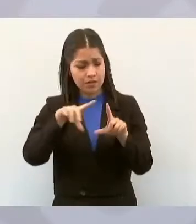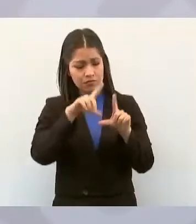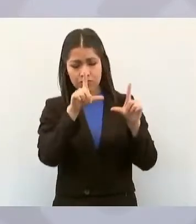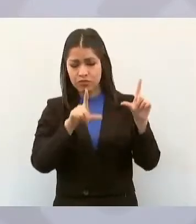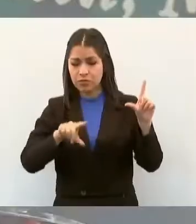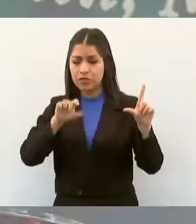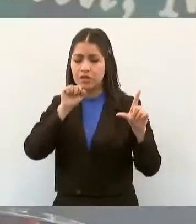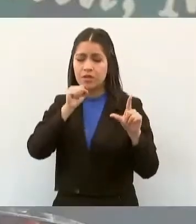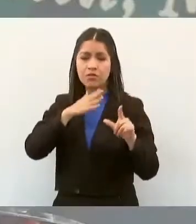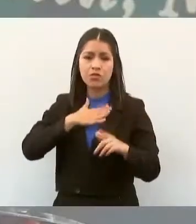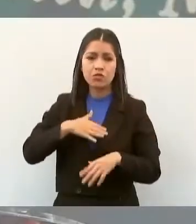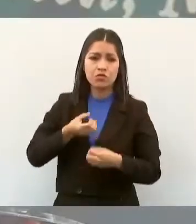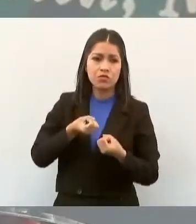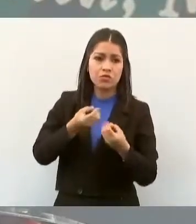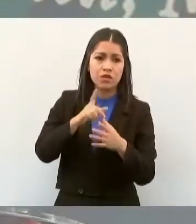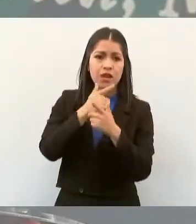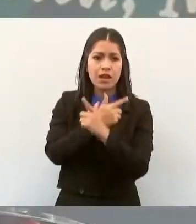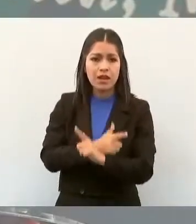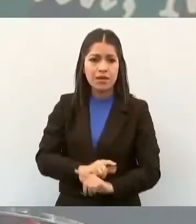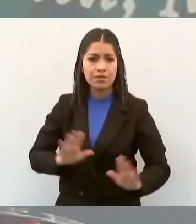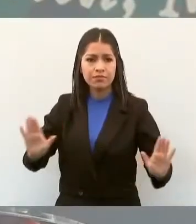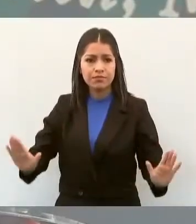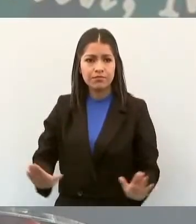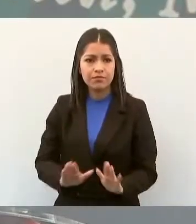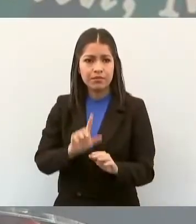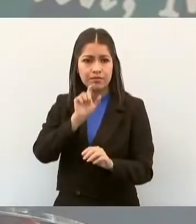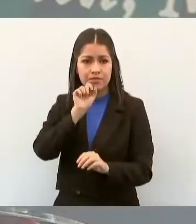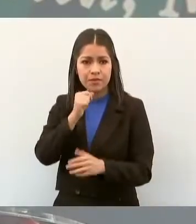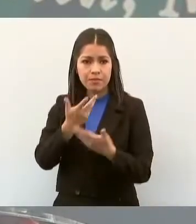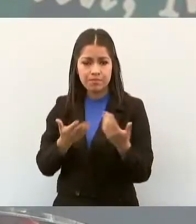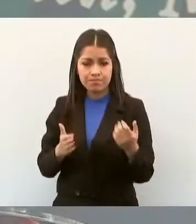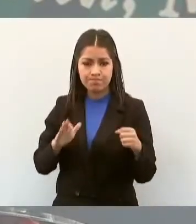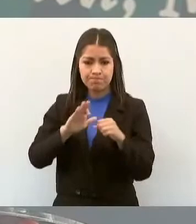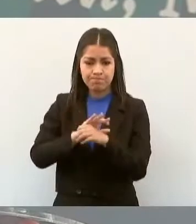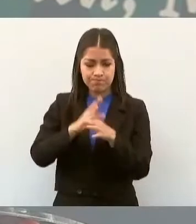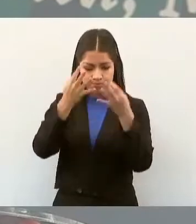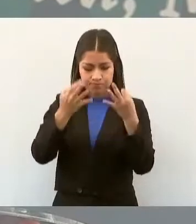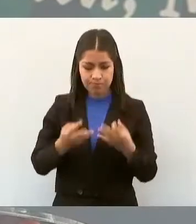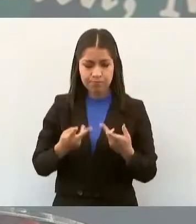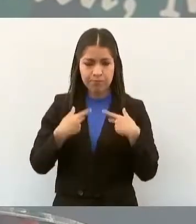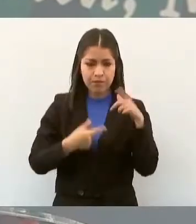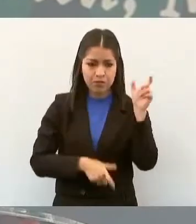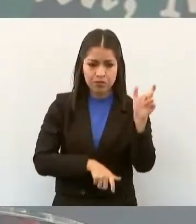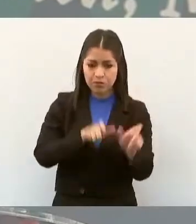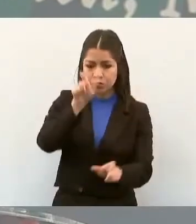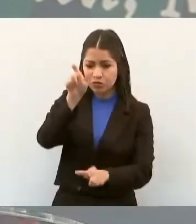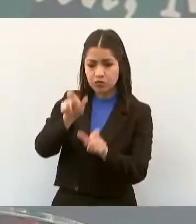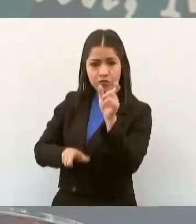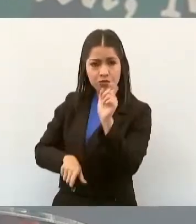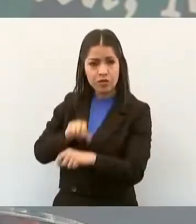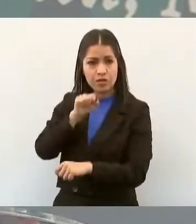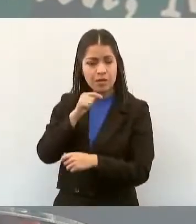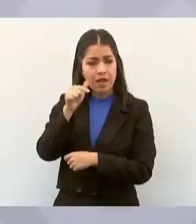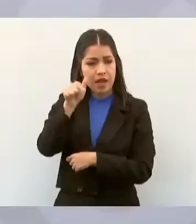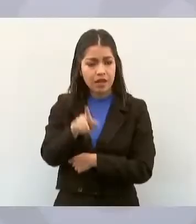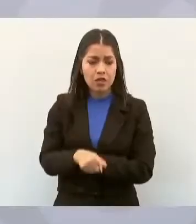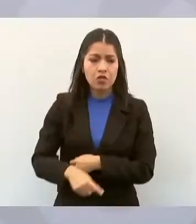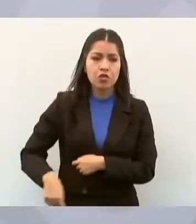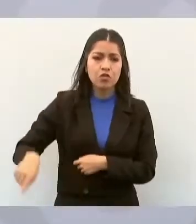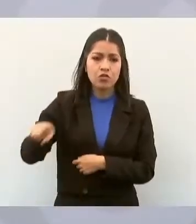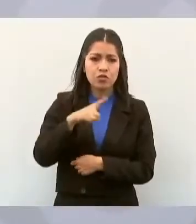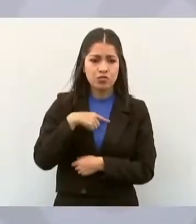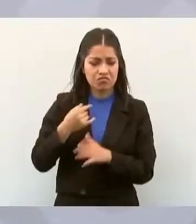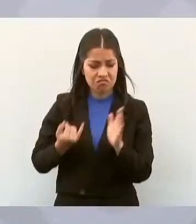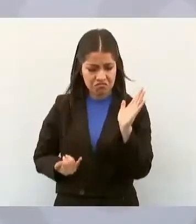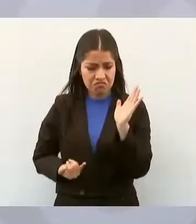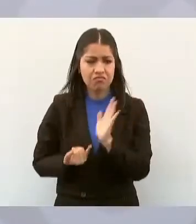justicia, por la libertad y por la dignidad. Aquí en Michoacán, con el respaldo decidido, franco